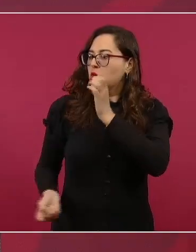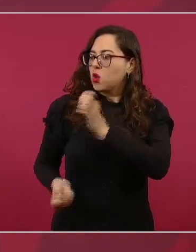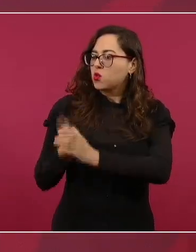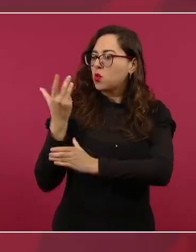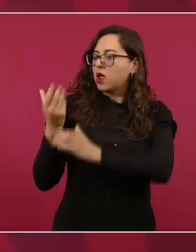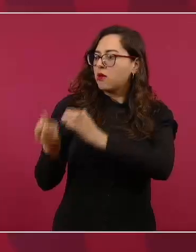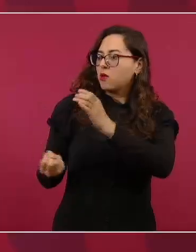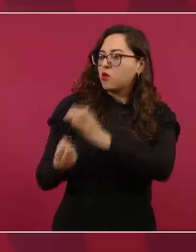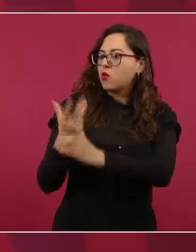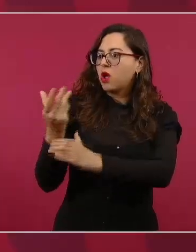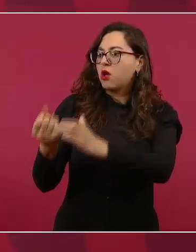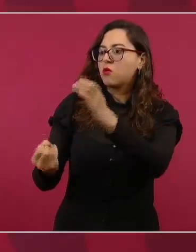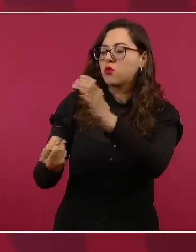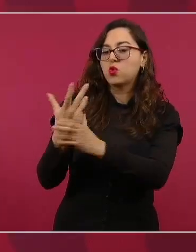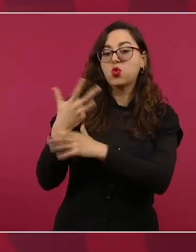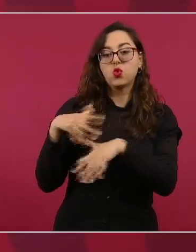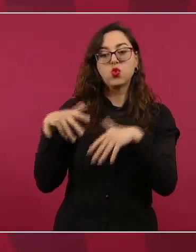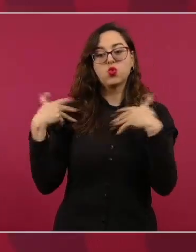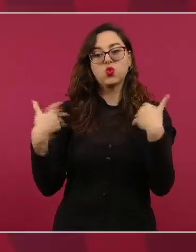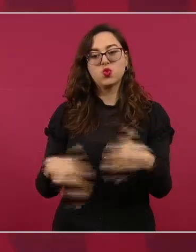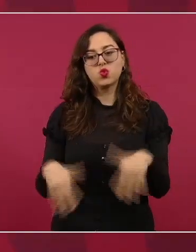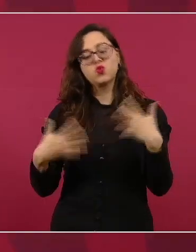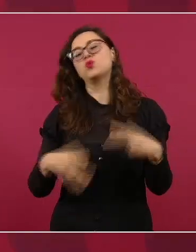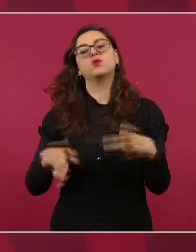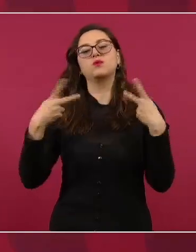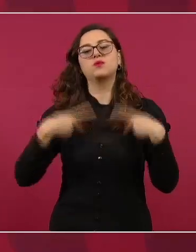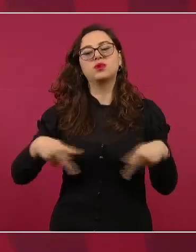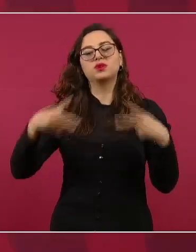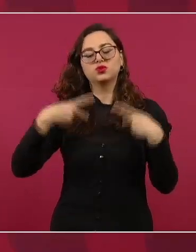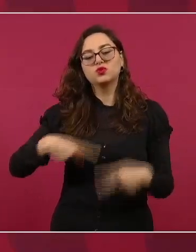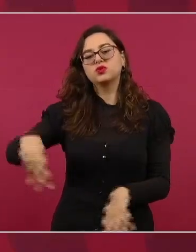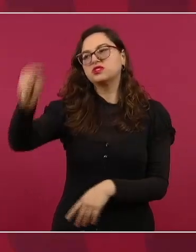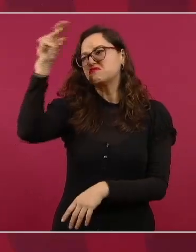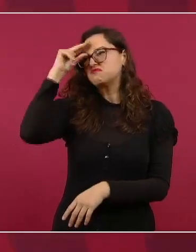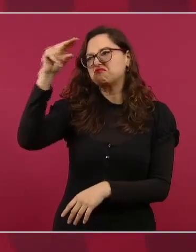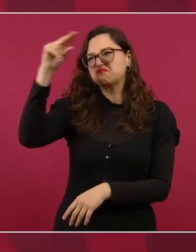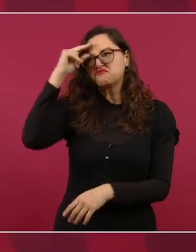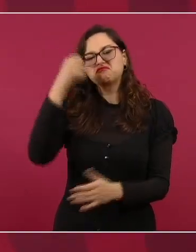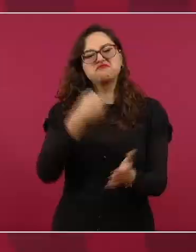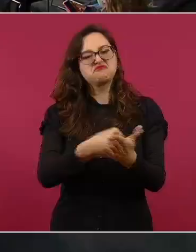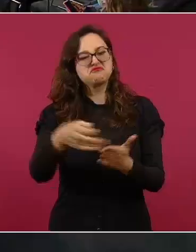de gente muy inteligente que está escribiendo,